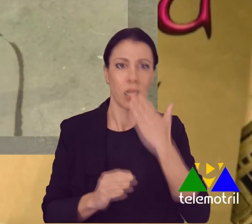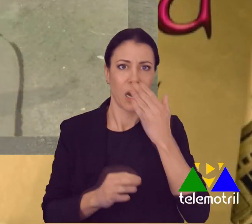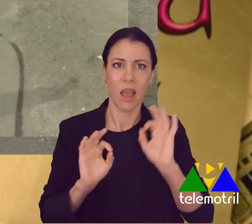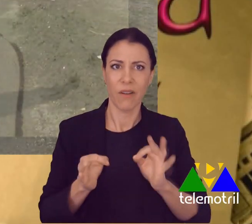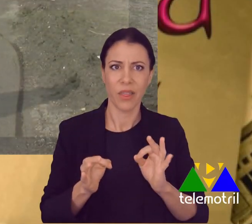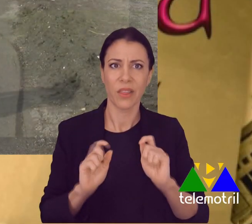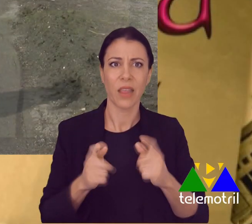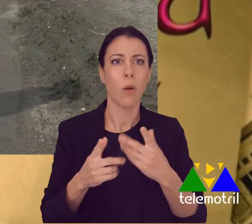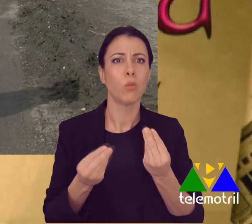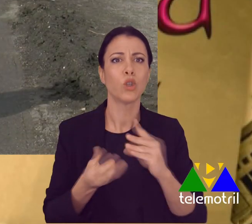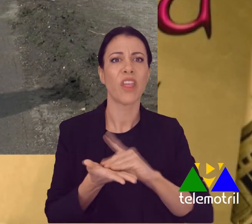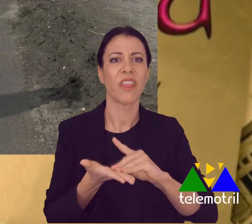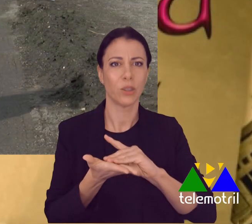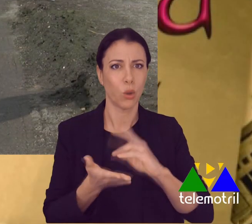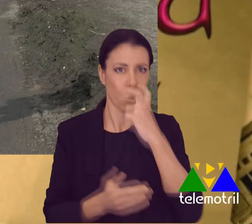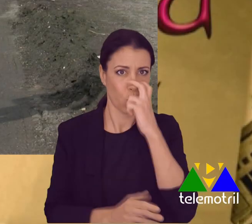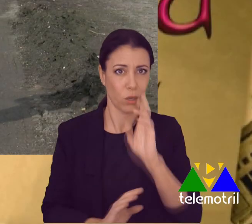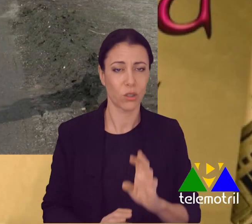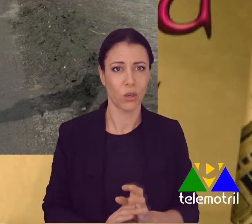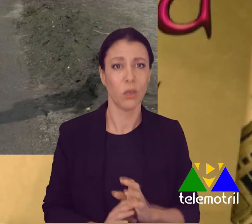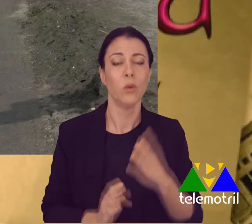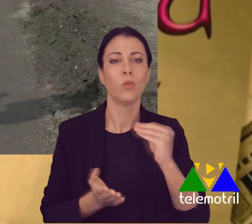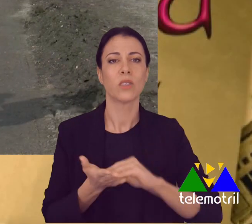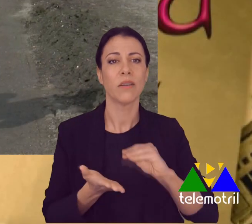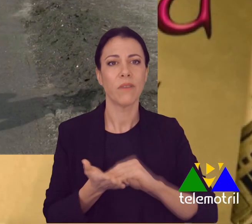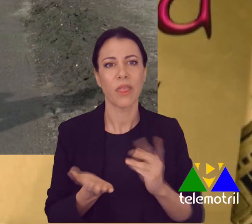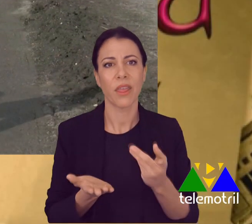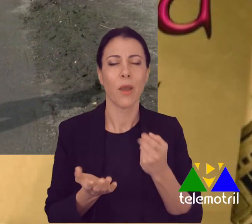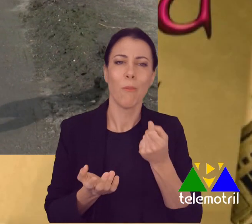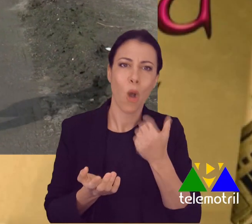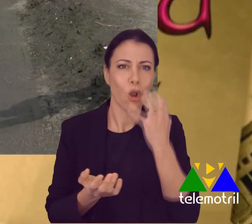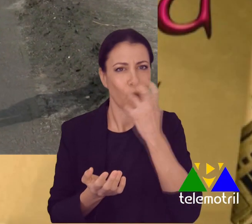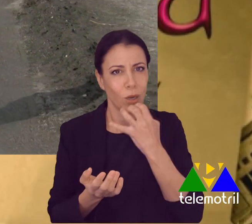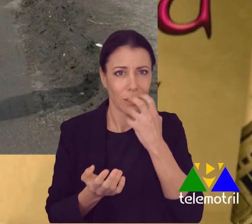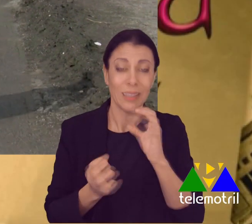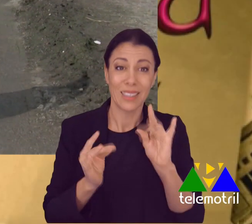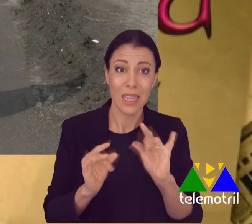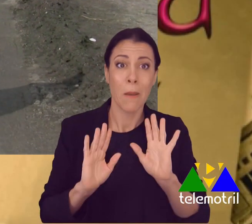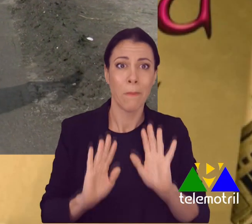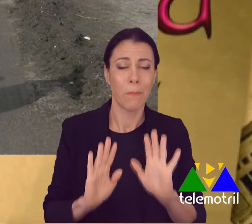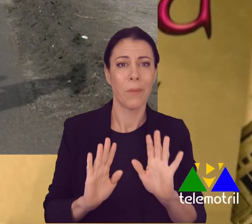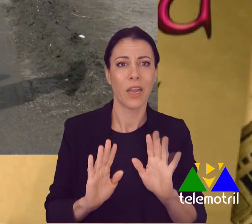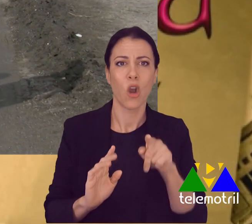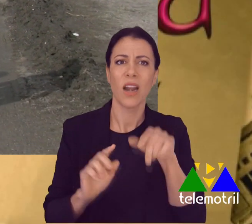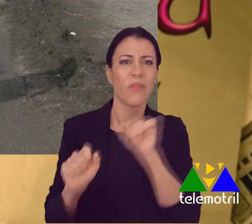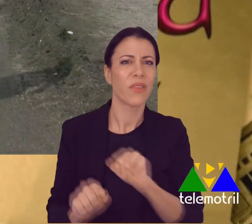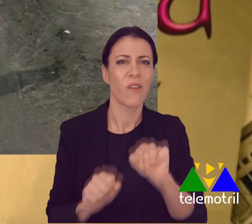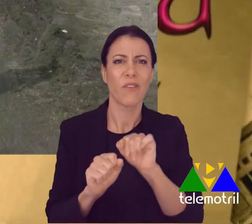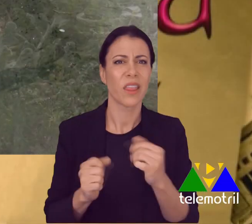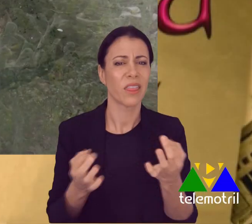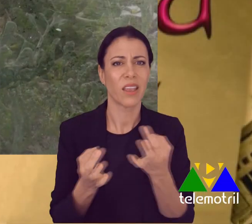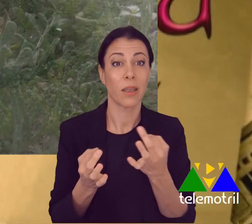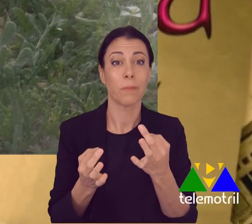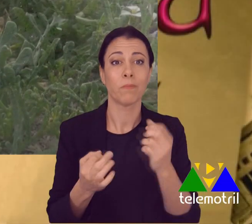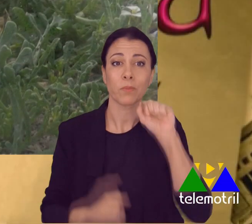que aporta muchos datos curiosos, muchas veces míticos, como digo. Él defiende que